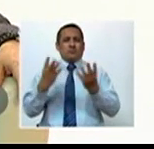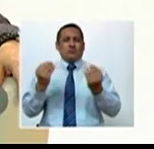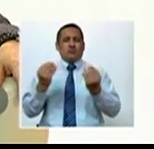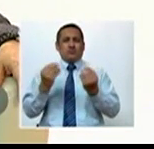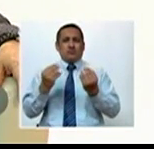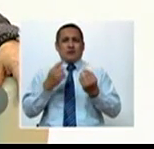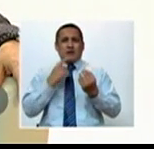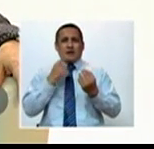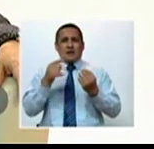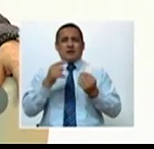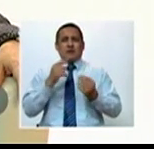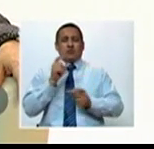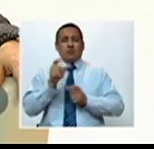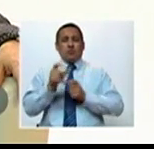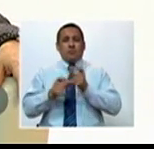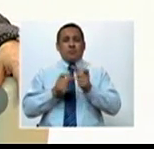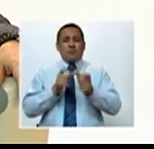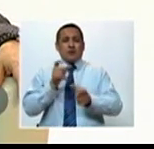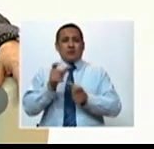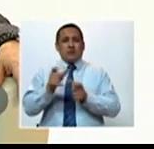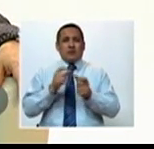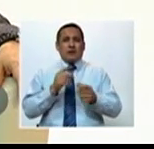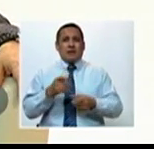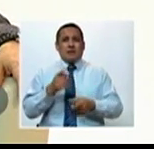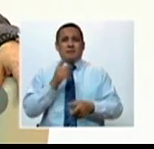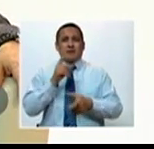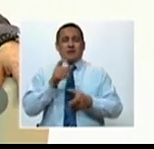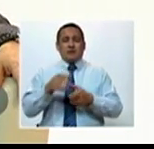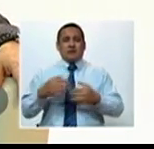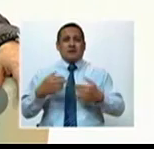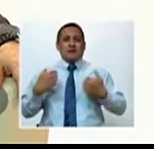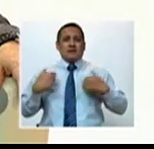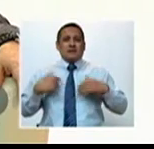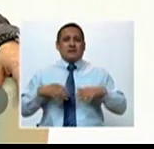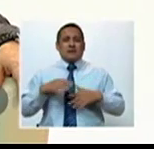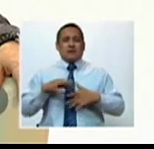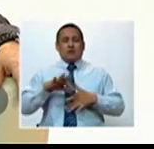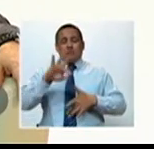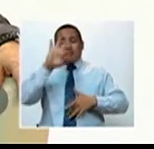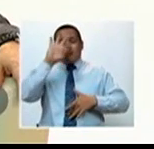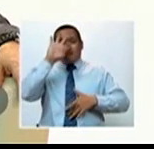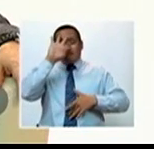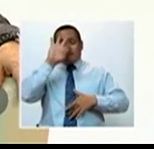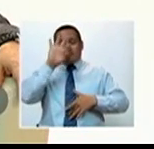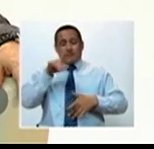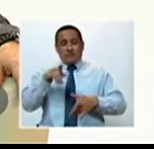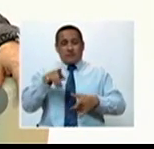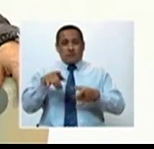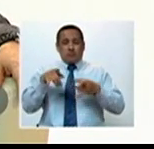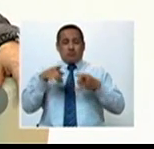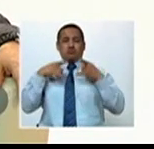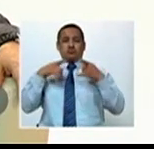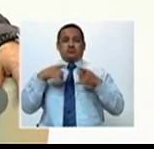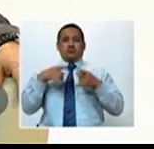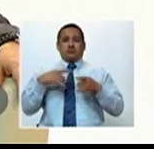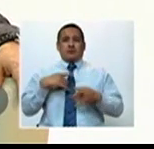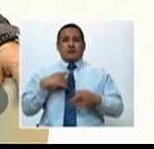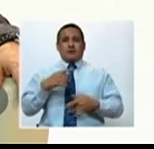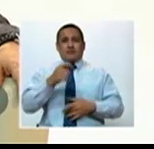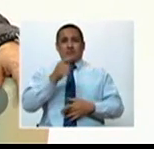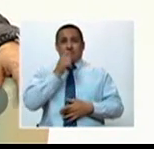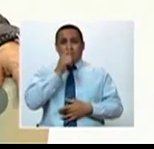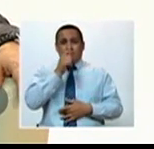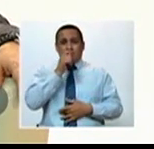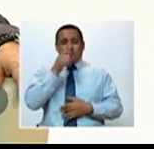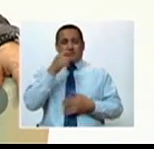Muchos cuando la pasta básica se instala ya como enfermedad, como